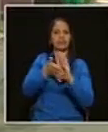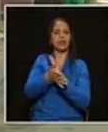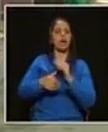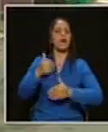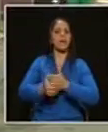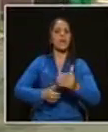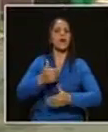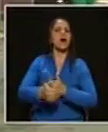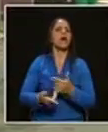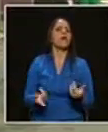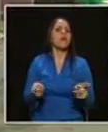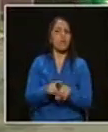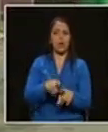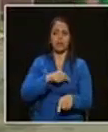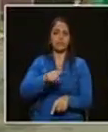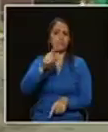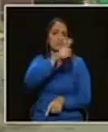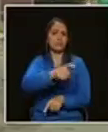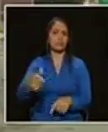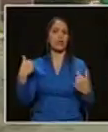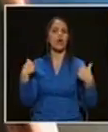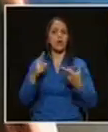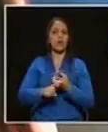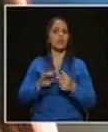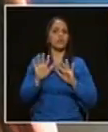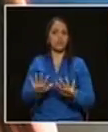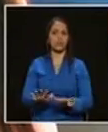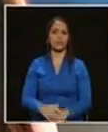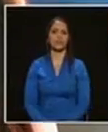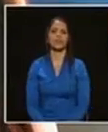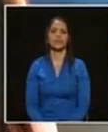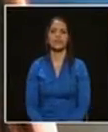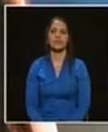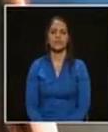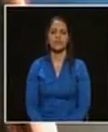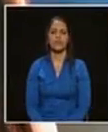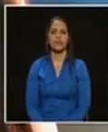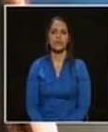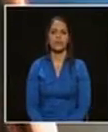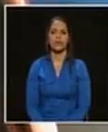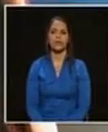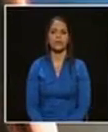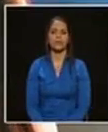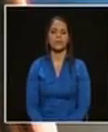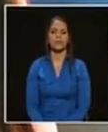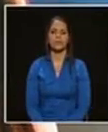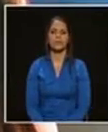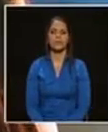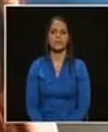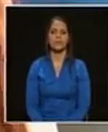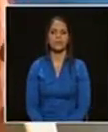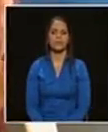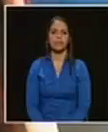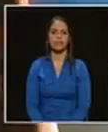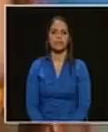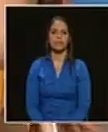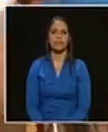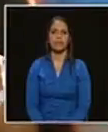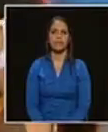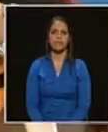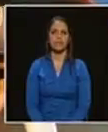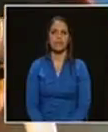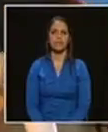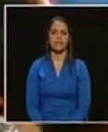que lo tiene un usuario de la lengua oral. Bueno, realmente yo nací siendo